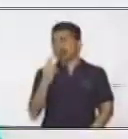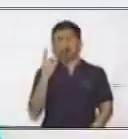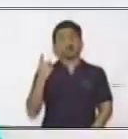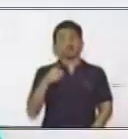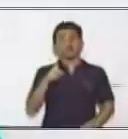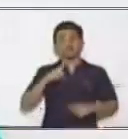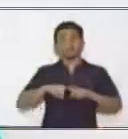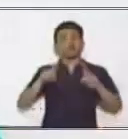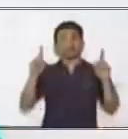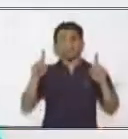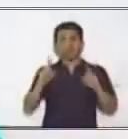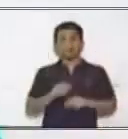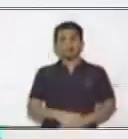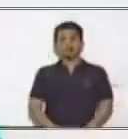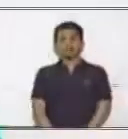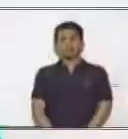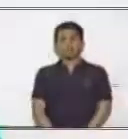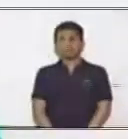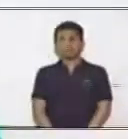son distintos.